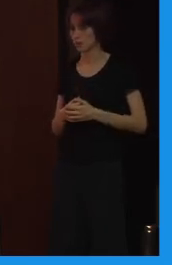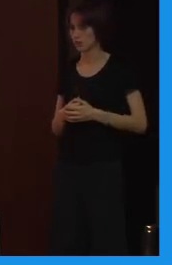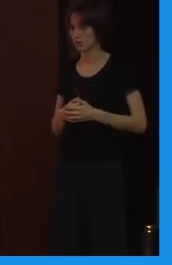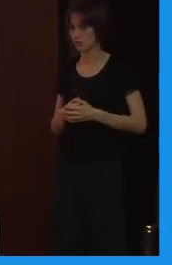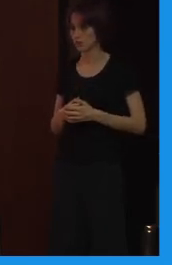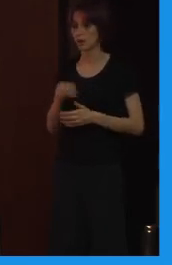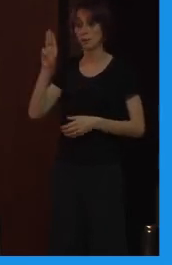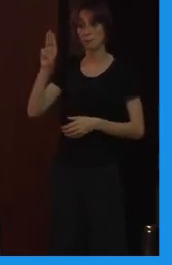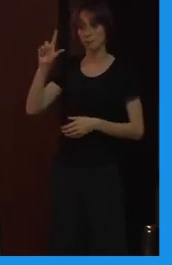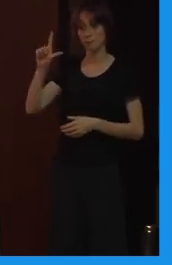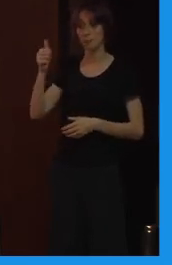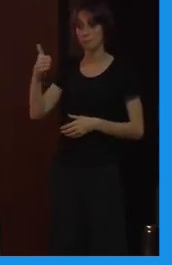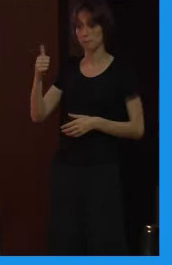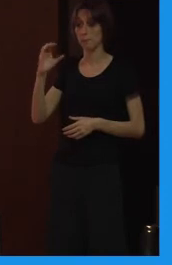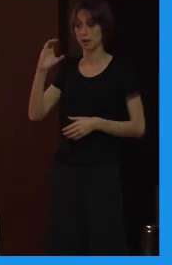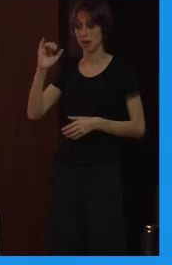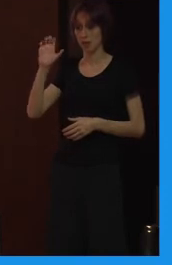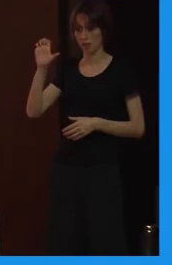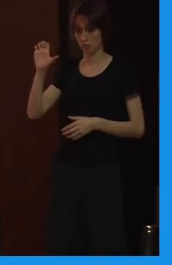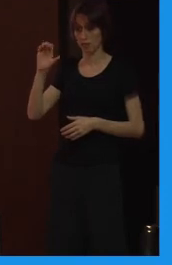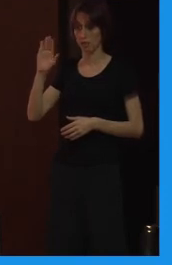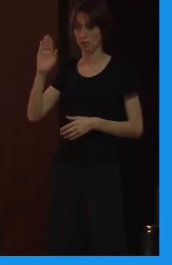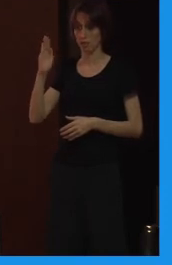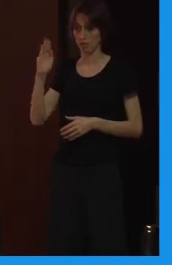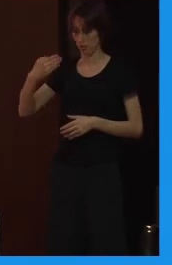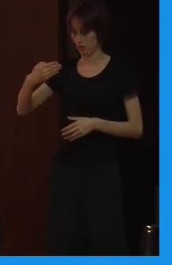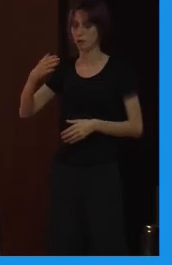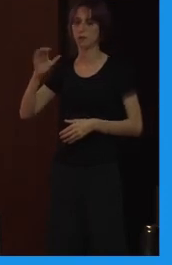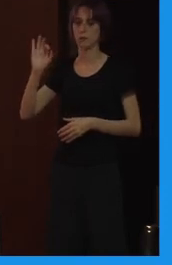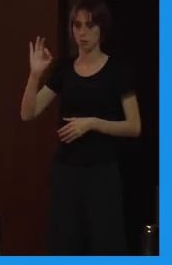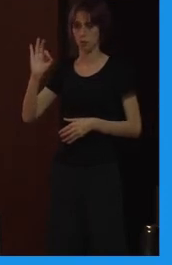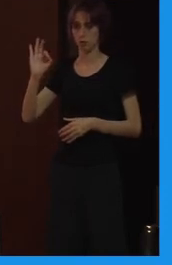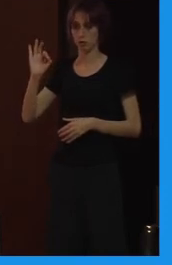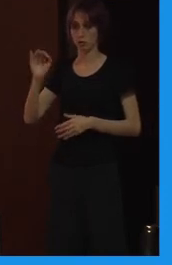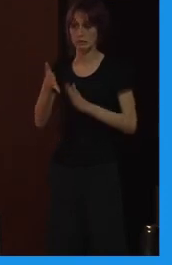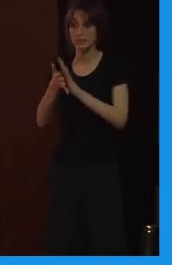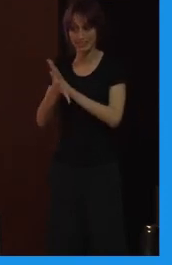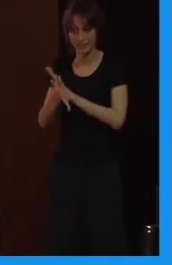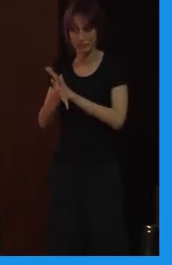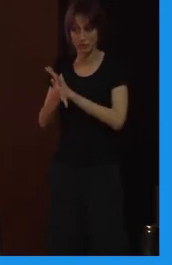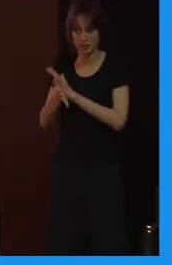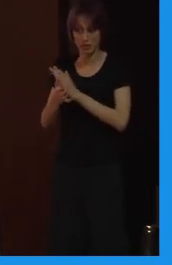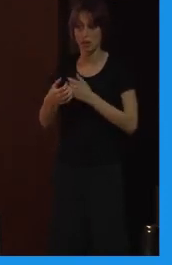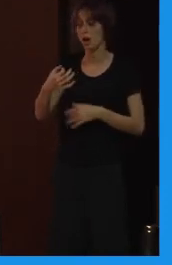que realmente no lleva nada. Os presento solo datos del resultado, pero en la puntuación del